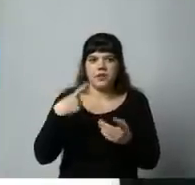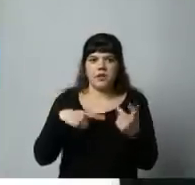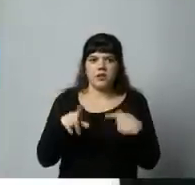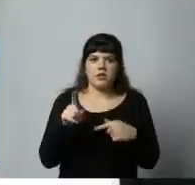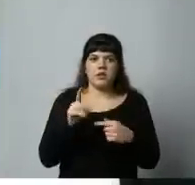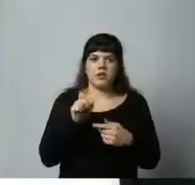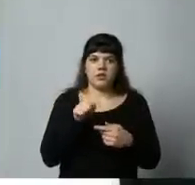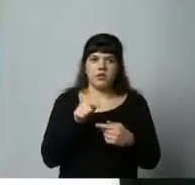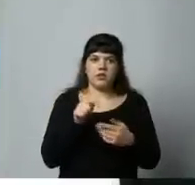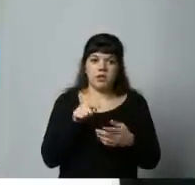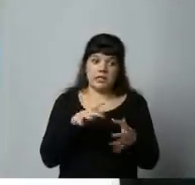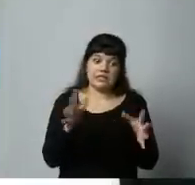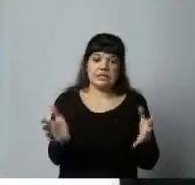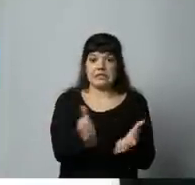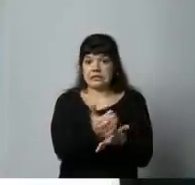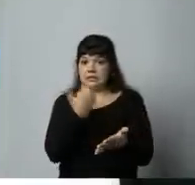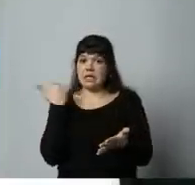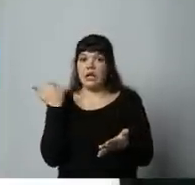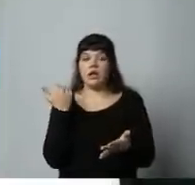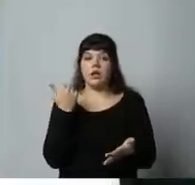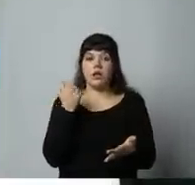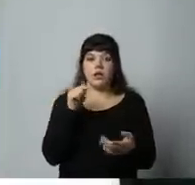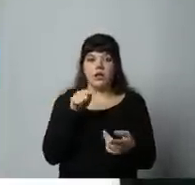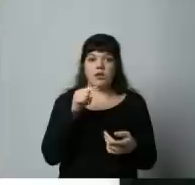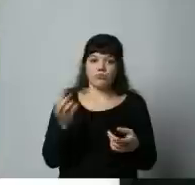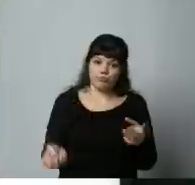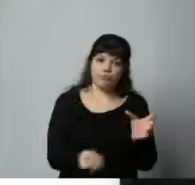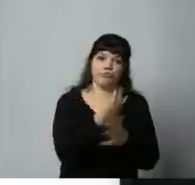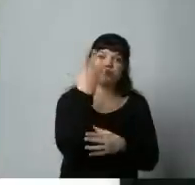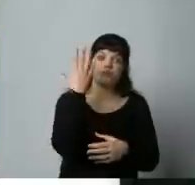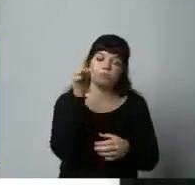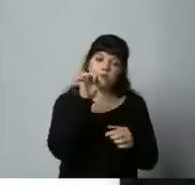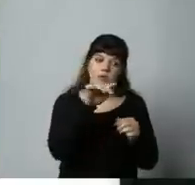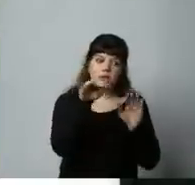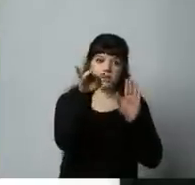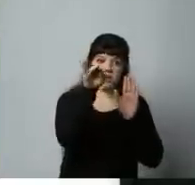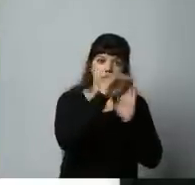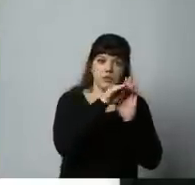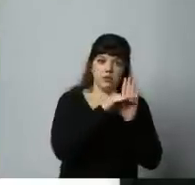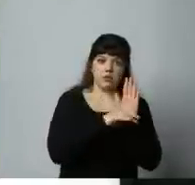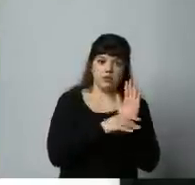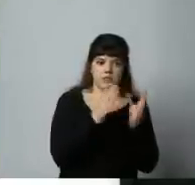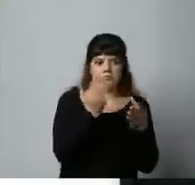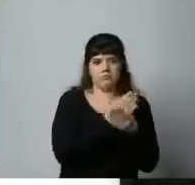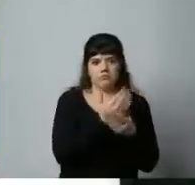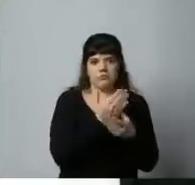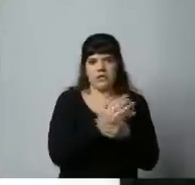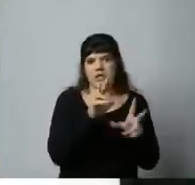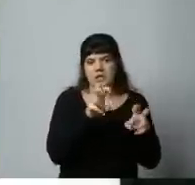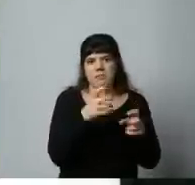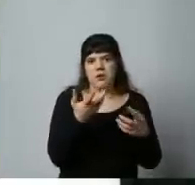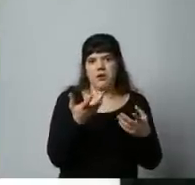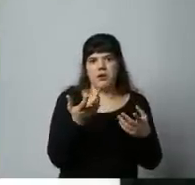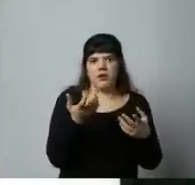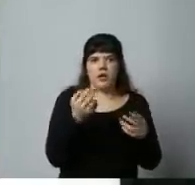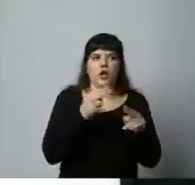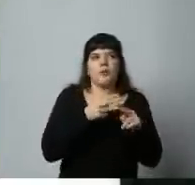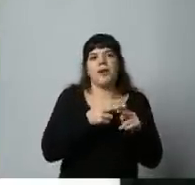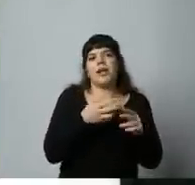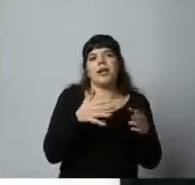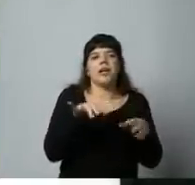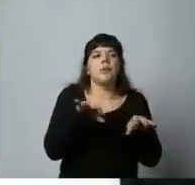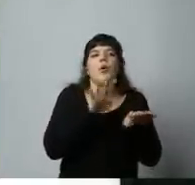esas fueran fueron expropiadas se incorporaron a a esta cartera de suelo urbano que llamamos la